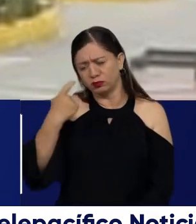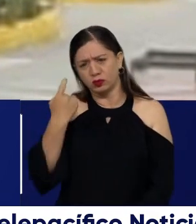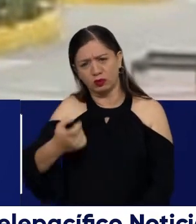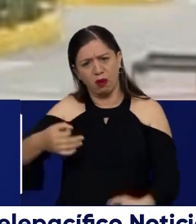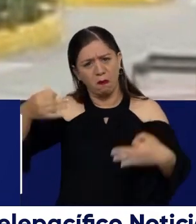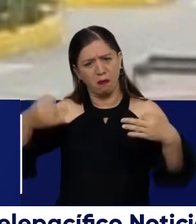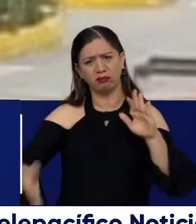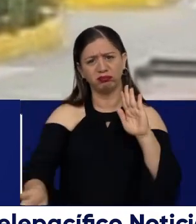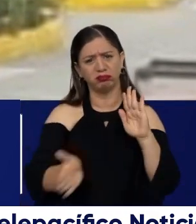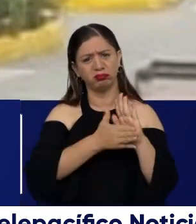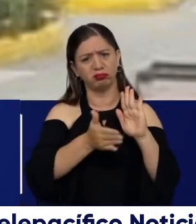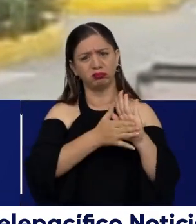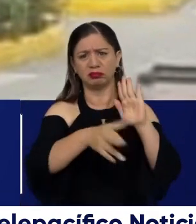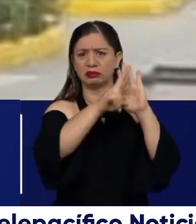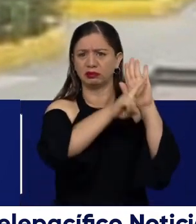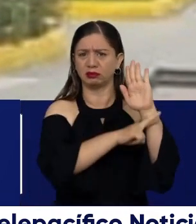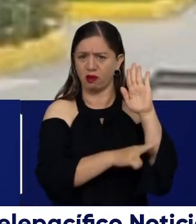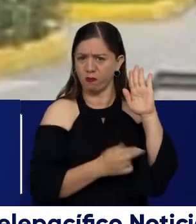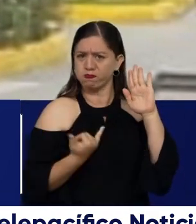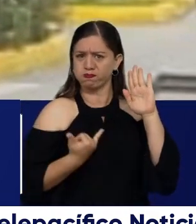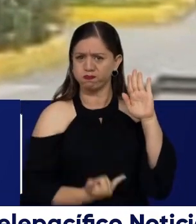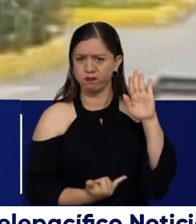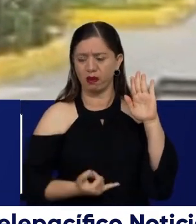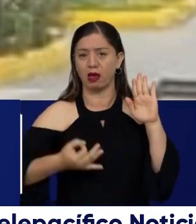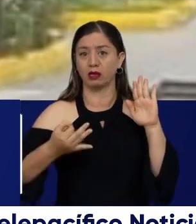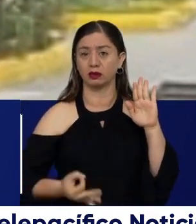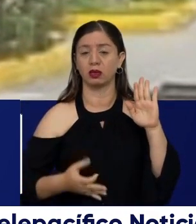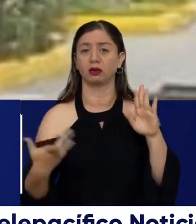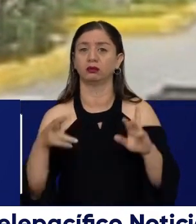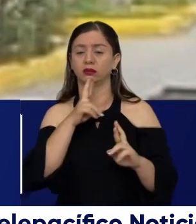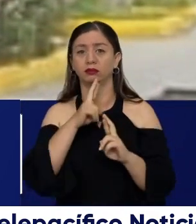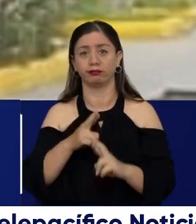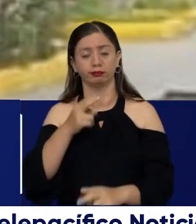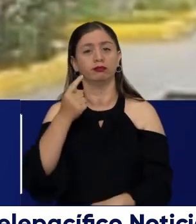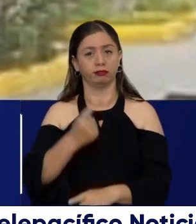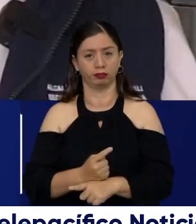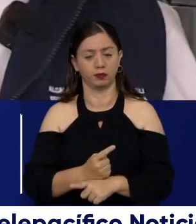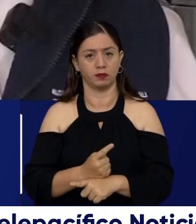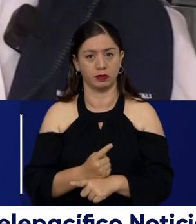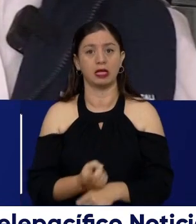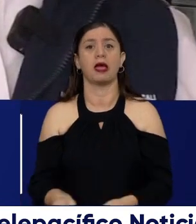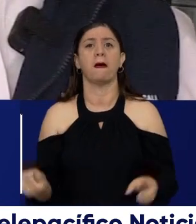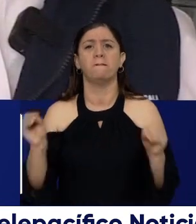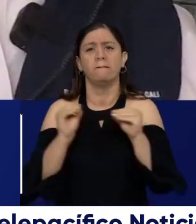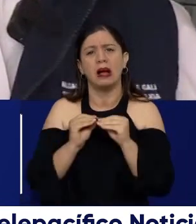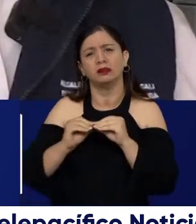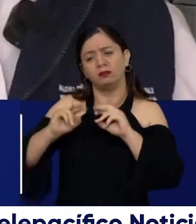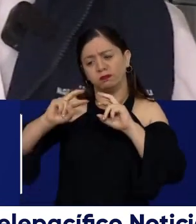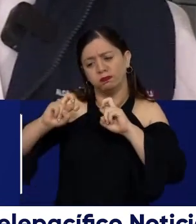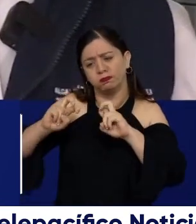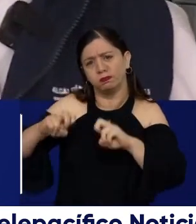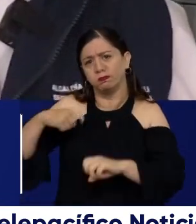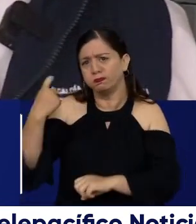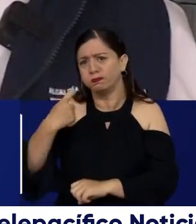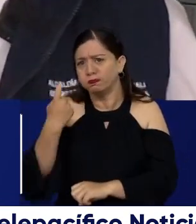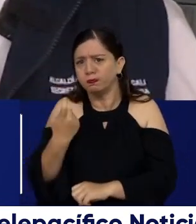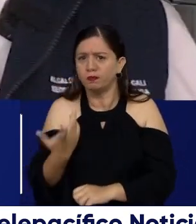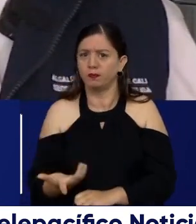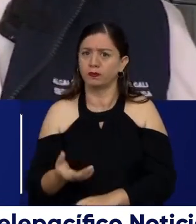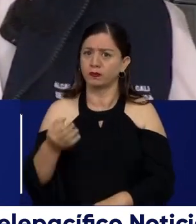esta empresa cumpla con las condiciones de habilitación, a lo cual es una respuesta afirmativa, y además también verificamos que